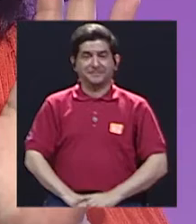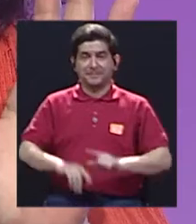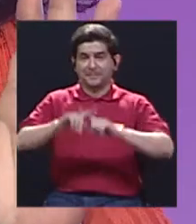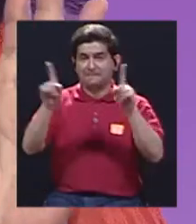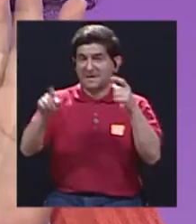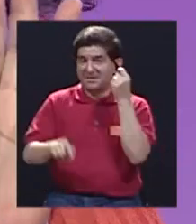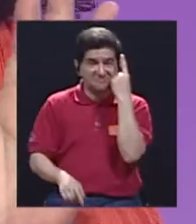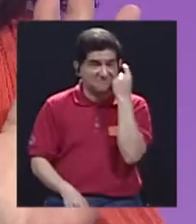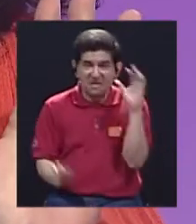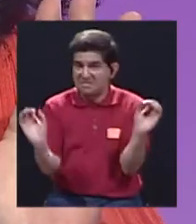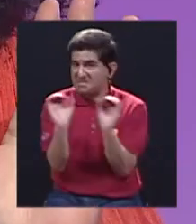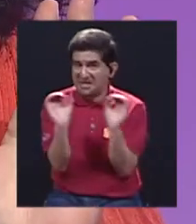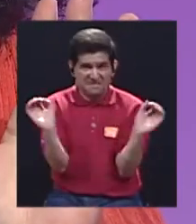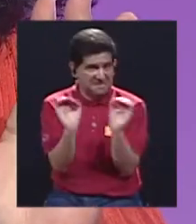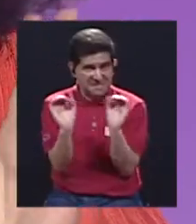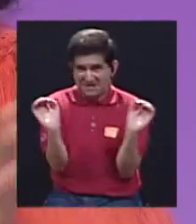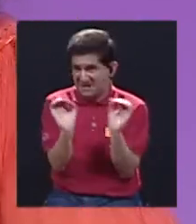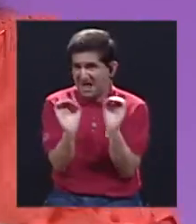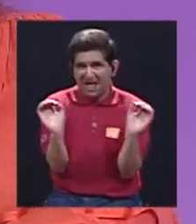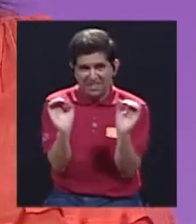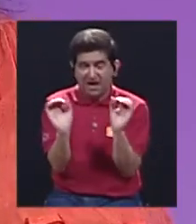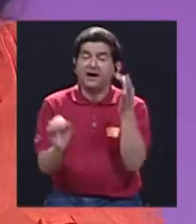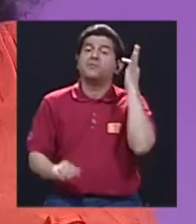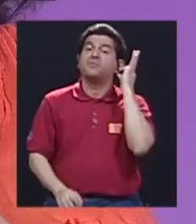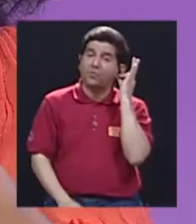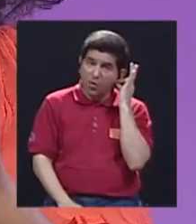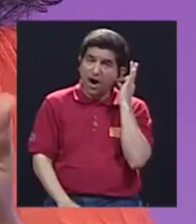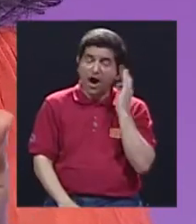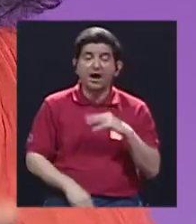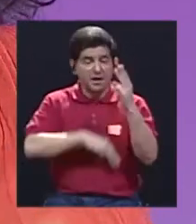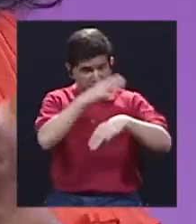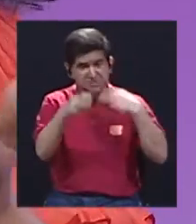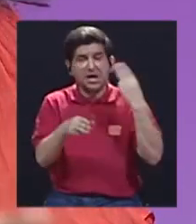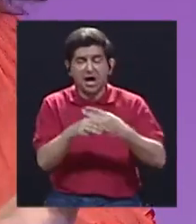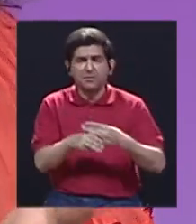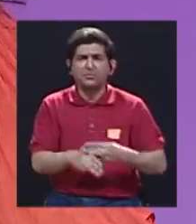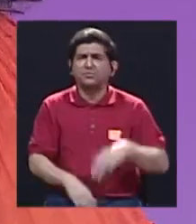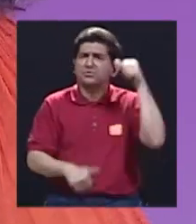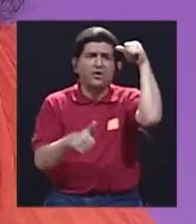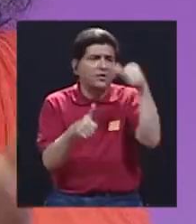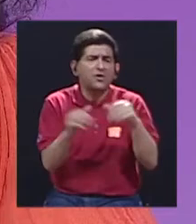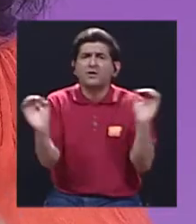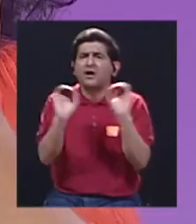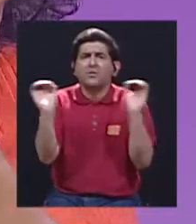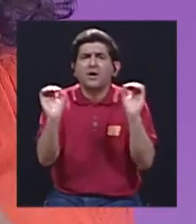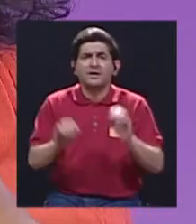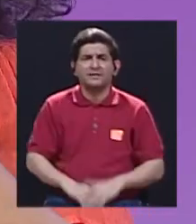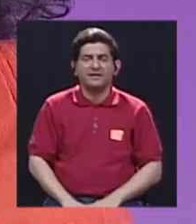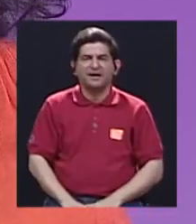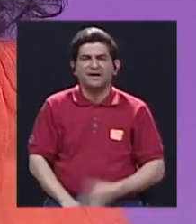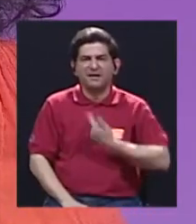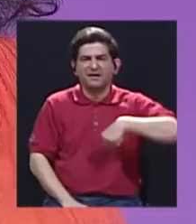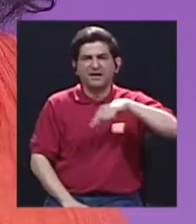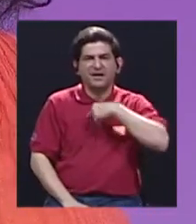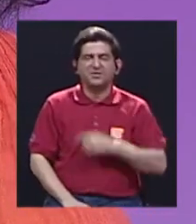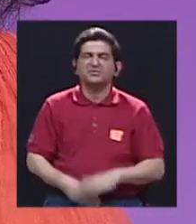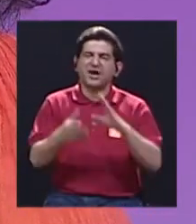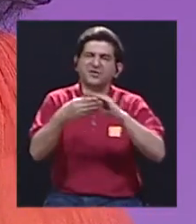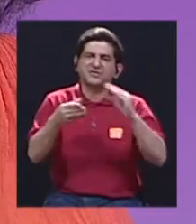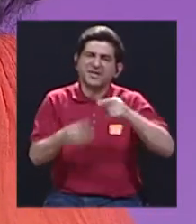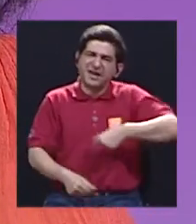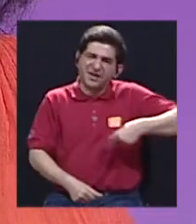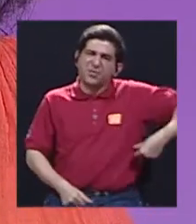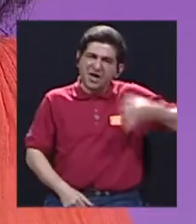pero sin entender nada y las mujeres vamos por el mundo sin recordar nada por eso es que nos comimos el cuentico de la